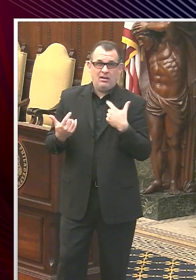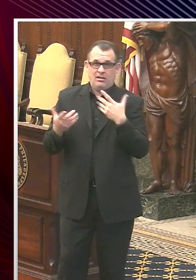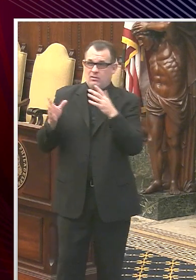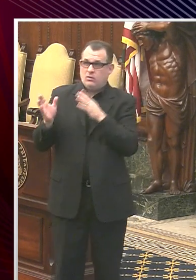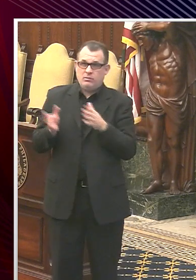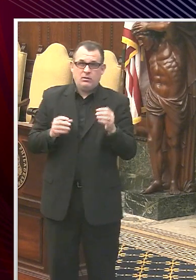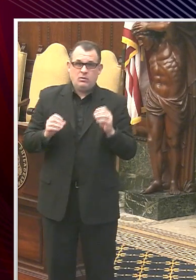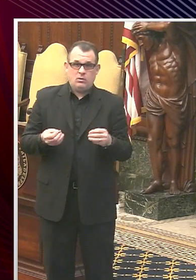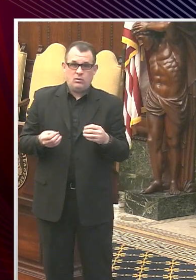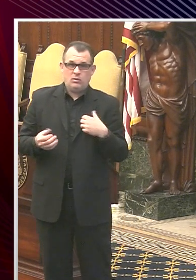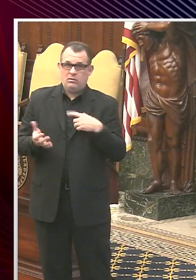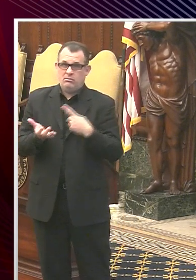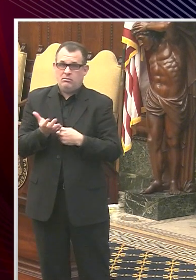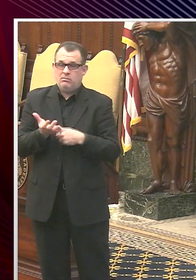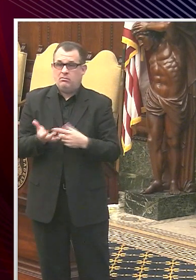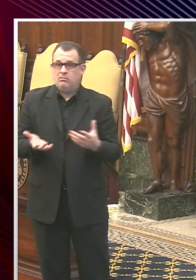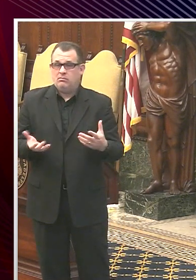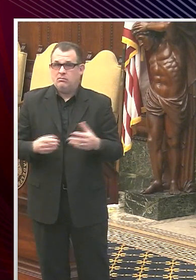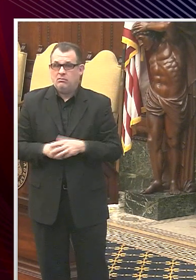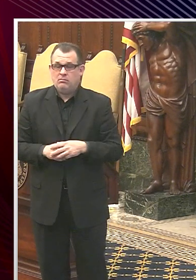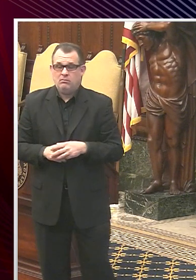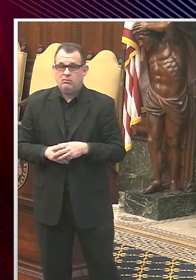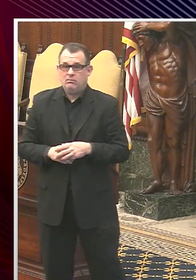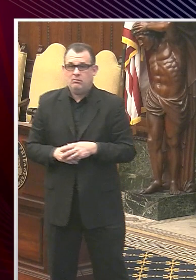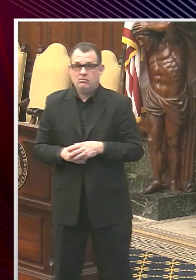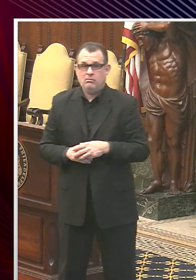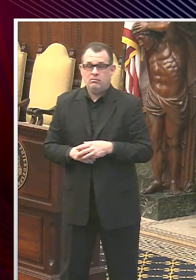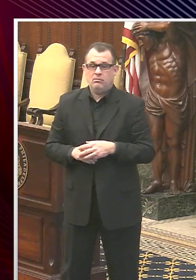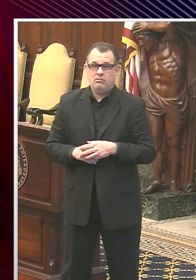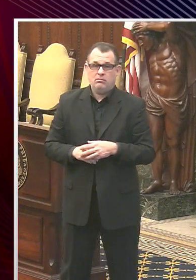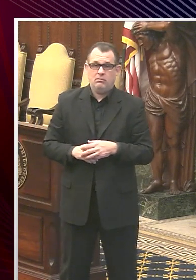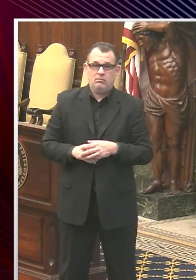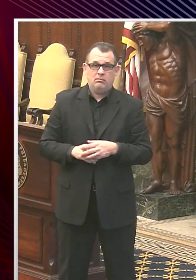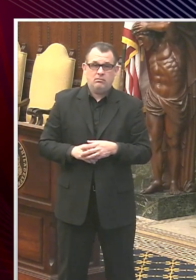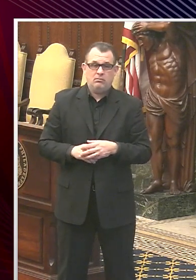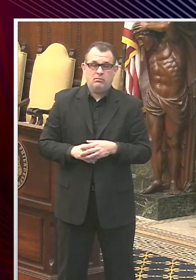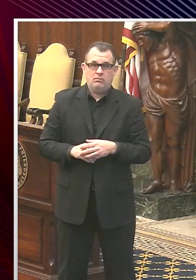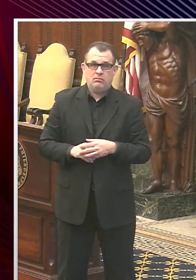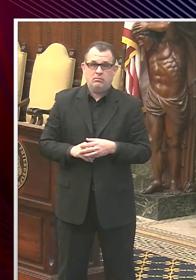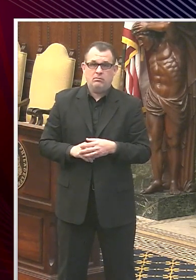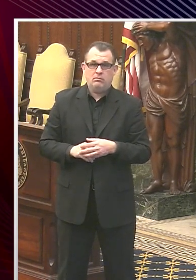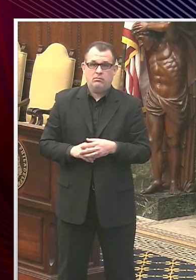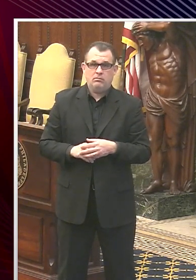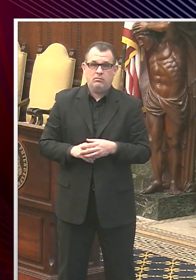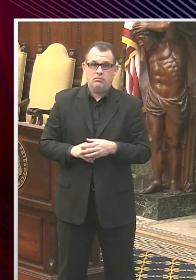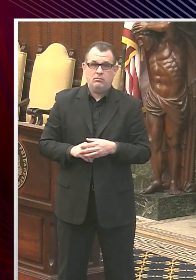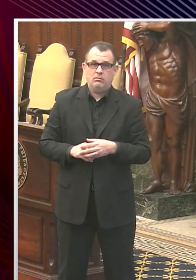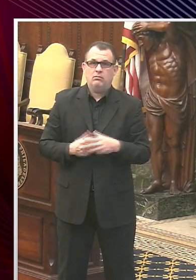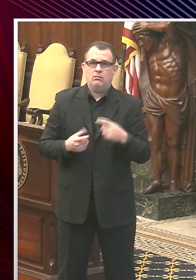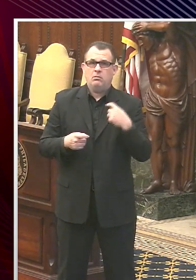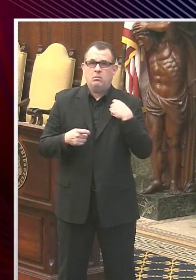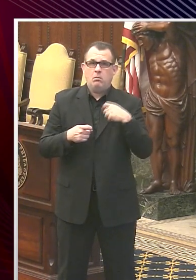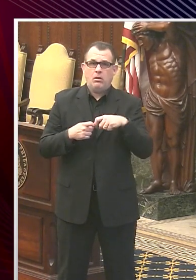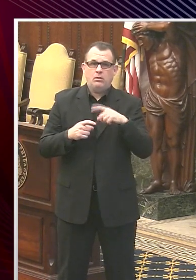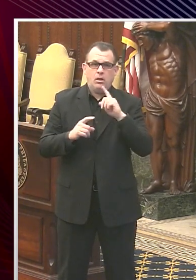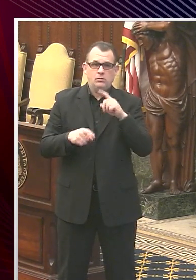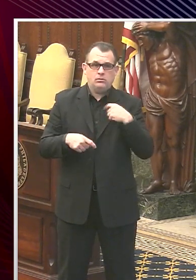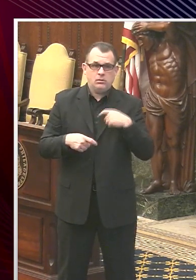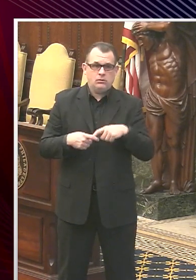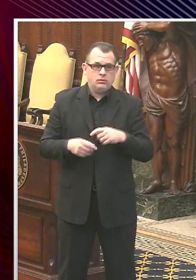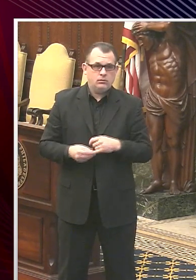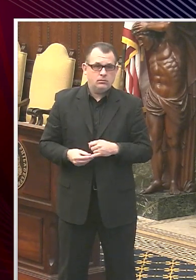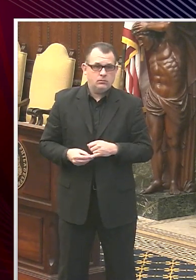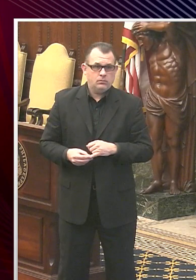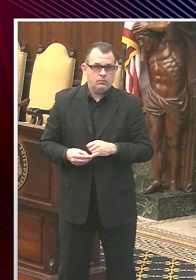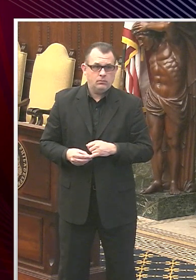Nosotros ya contamos con centros de acceso masivos en diferentes barrios de la ciudad y tenemos planes para expandir estos locales de acceso para